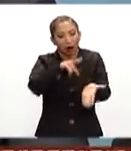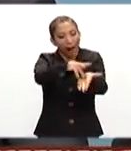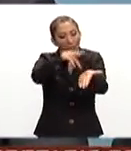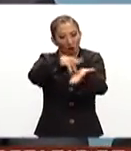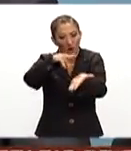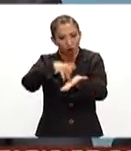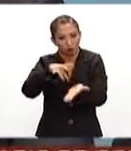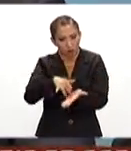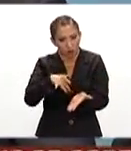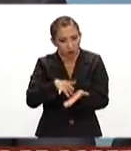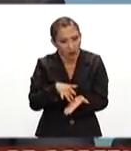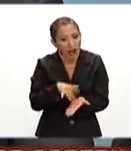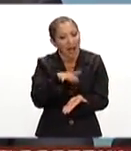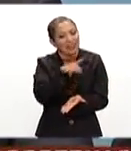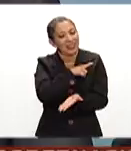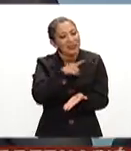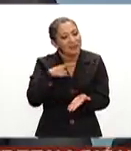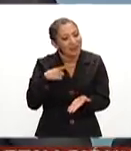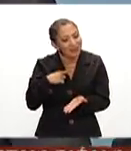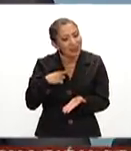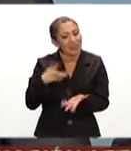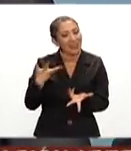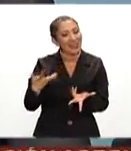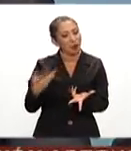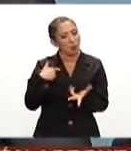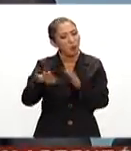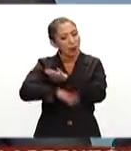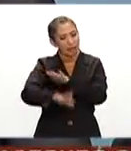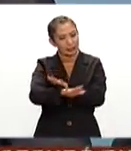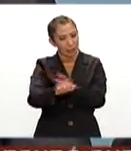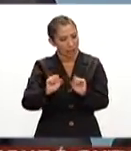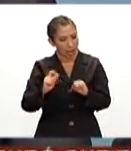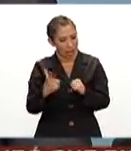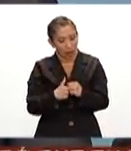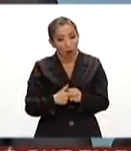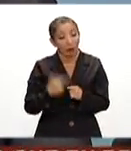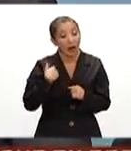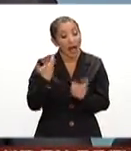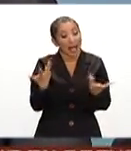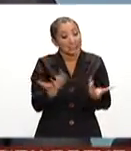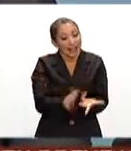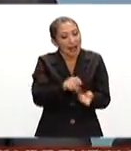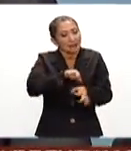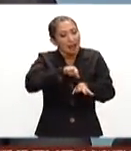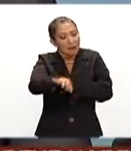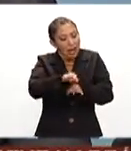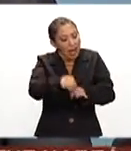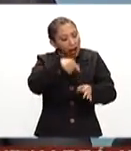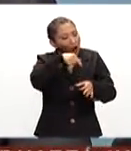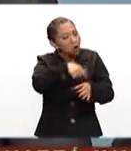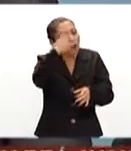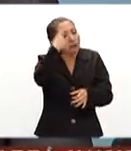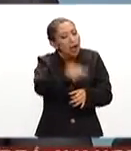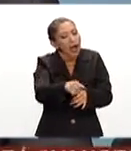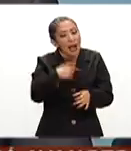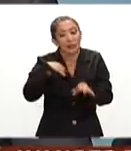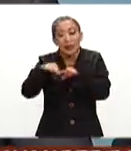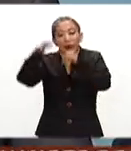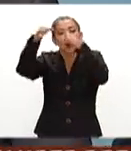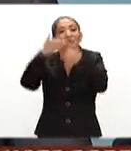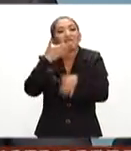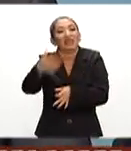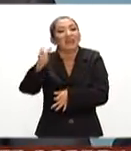incentivos, tiene que haber una condición fundamental, que la generación de empleos tienen que ser empleos